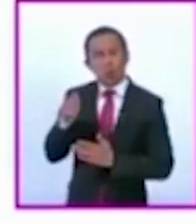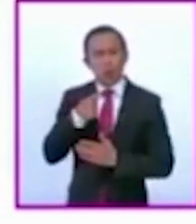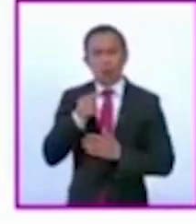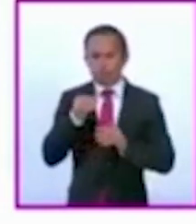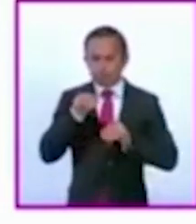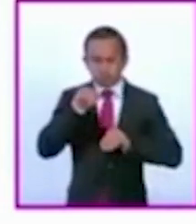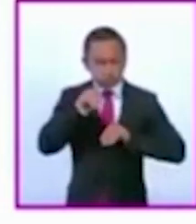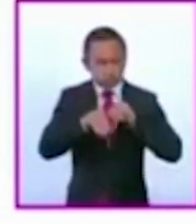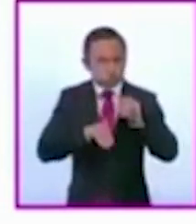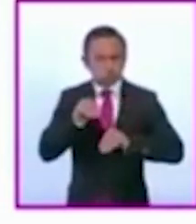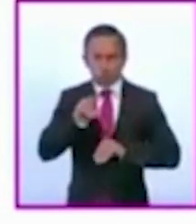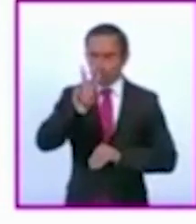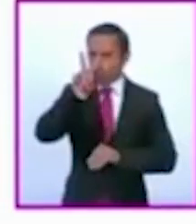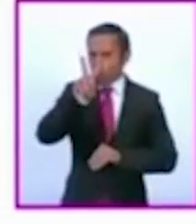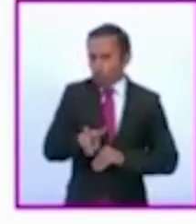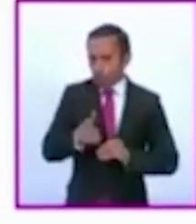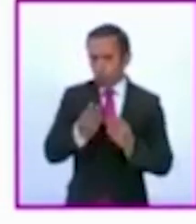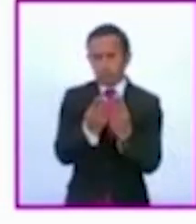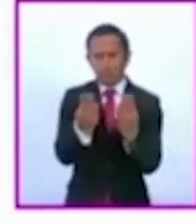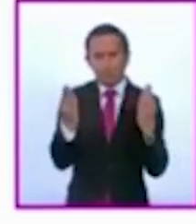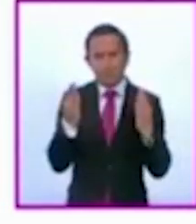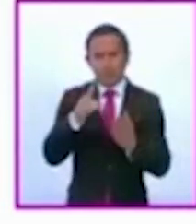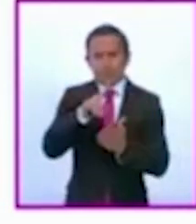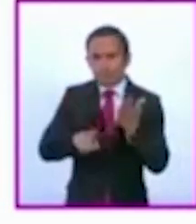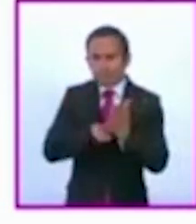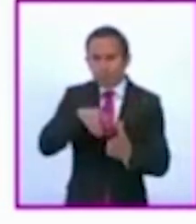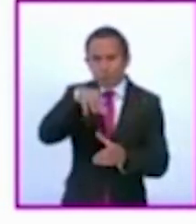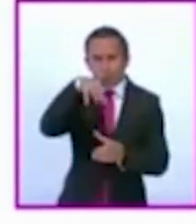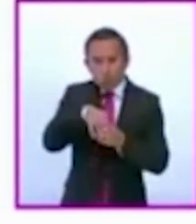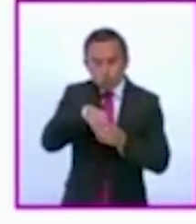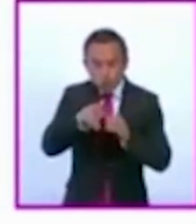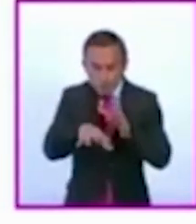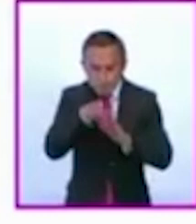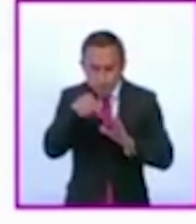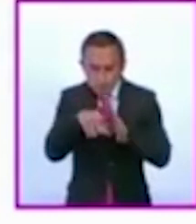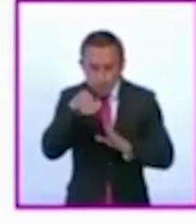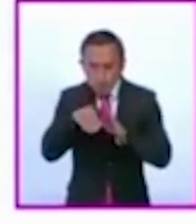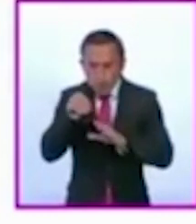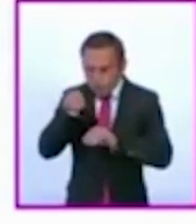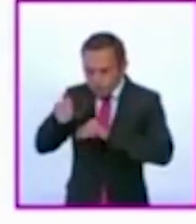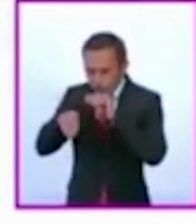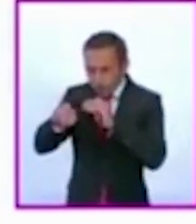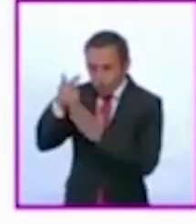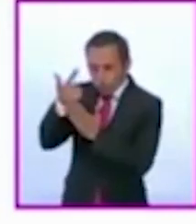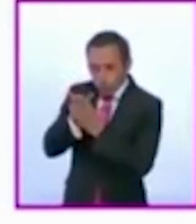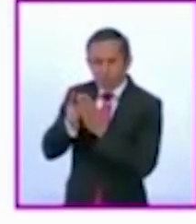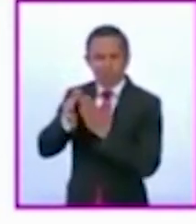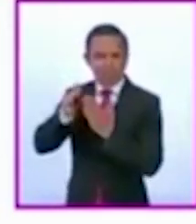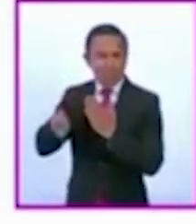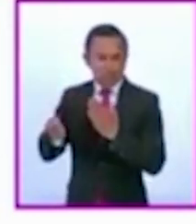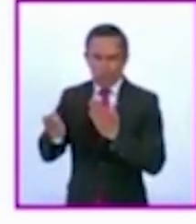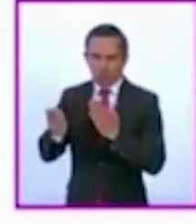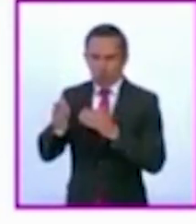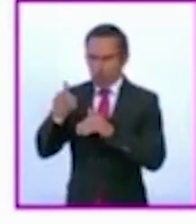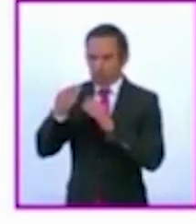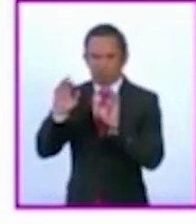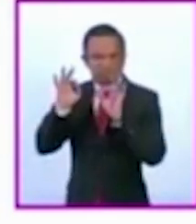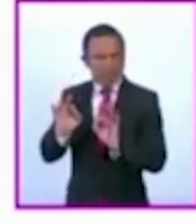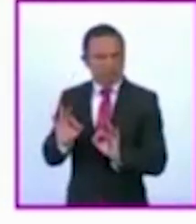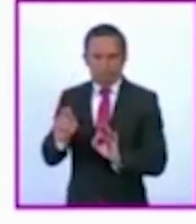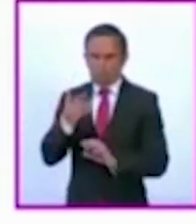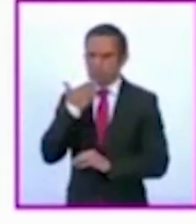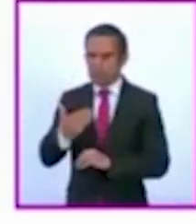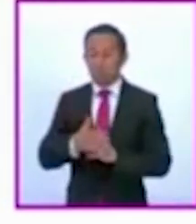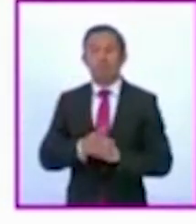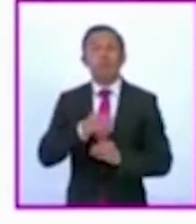efectivamente depositados en las urnas de ahí su alto grado de precisión el día de ayer de manera pública y